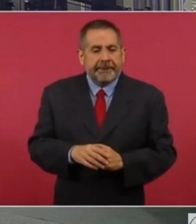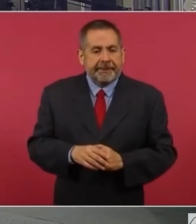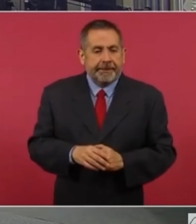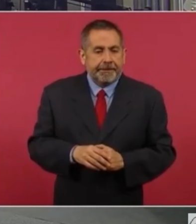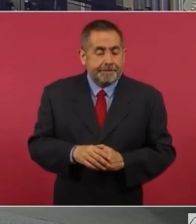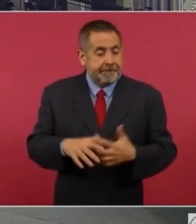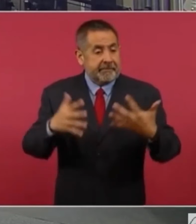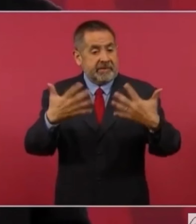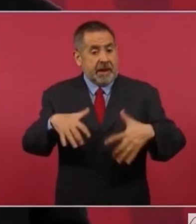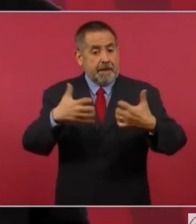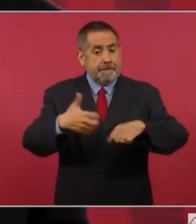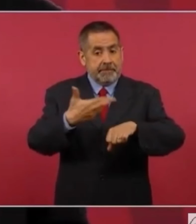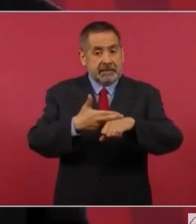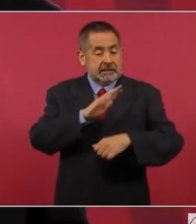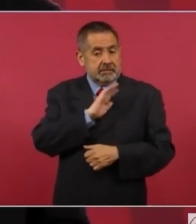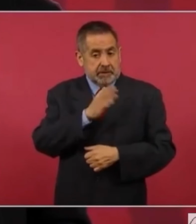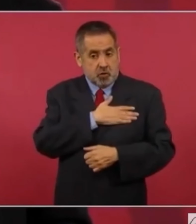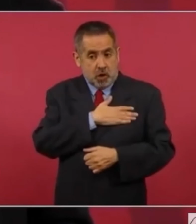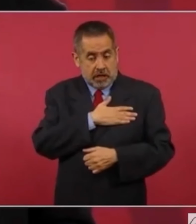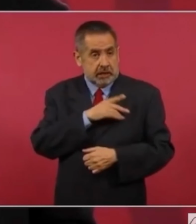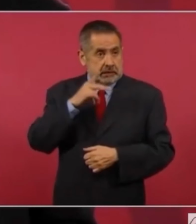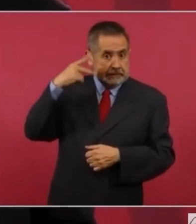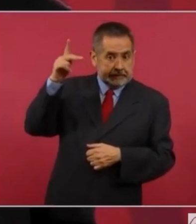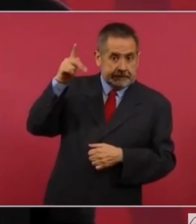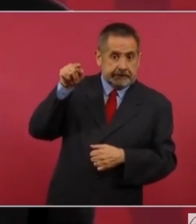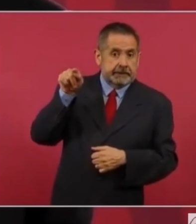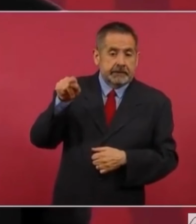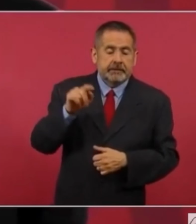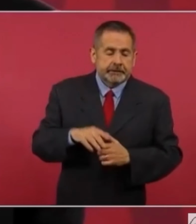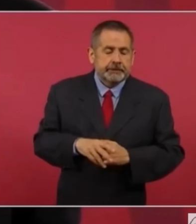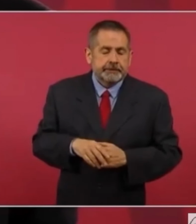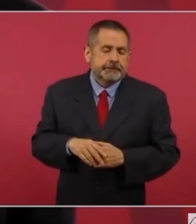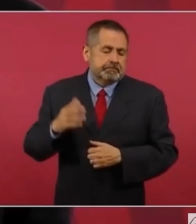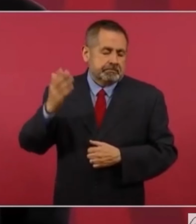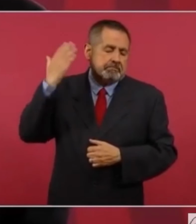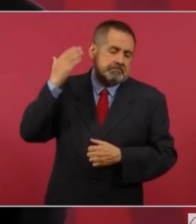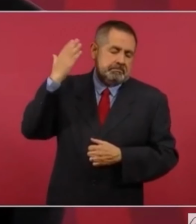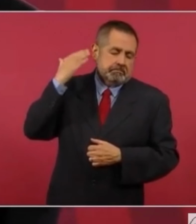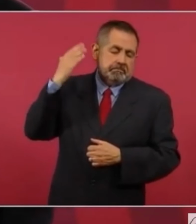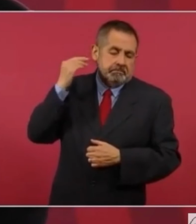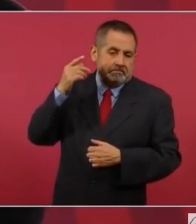Las empresas españolas fueron